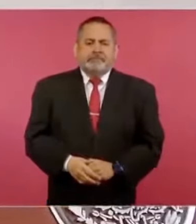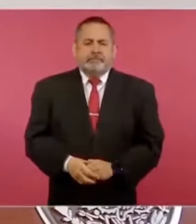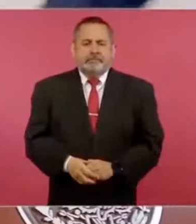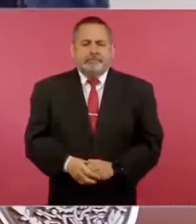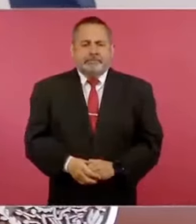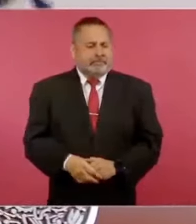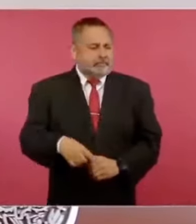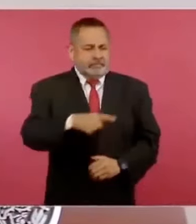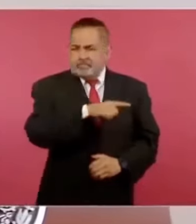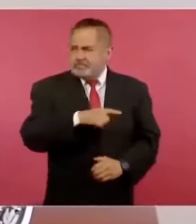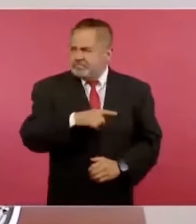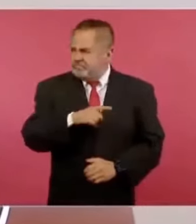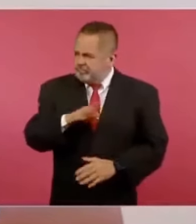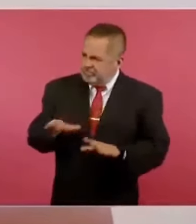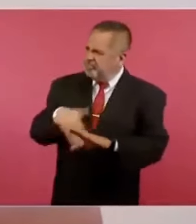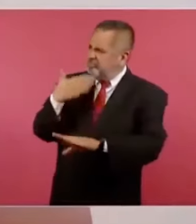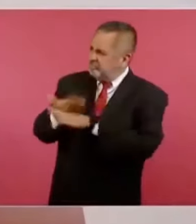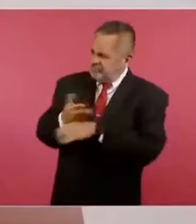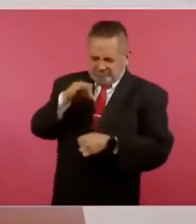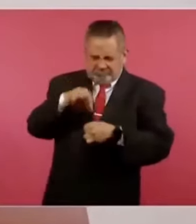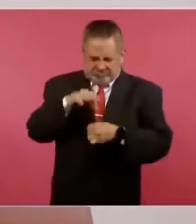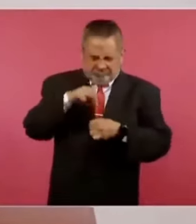se pueden desquitar.